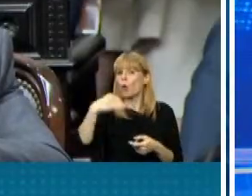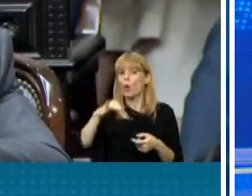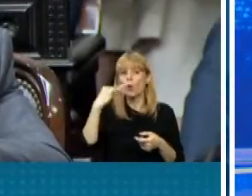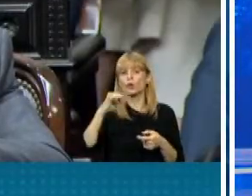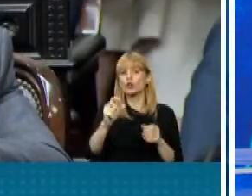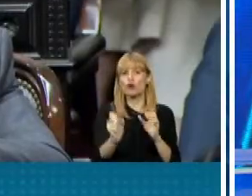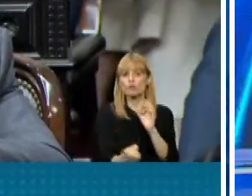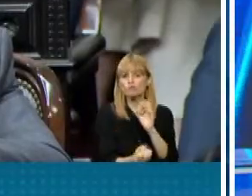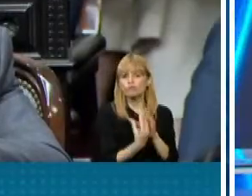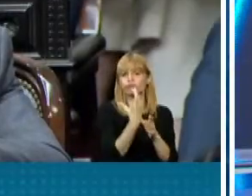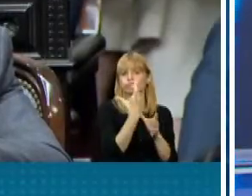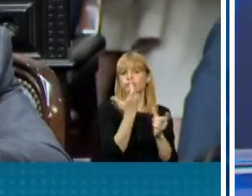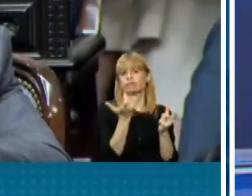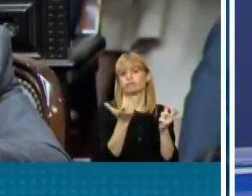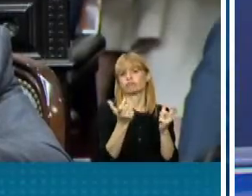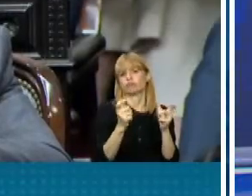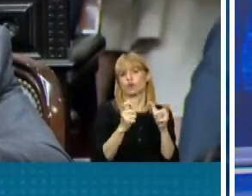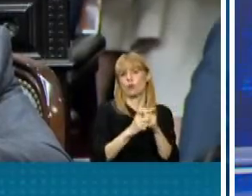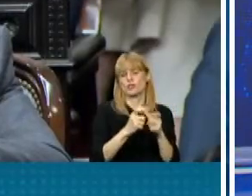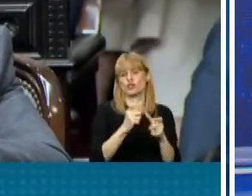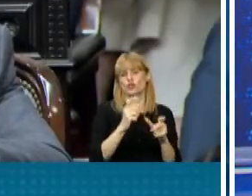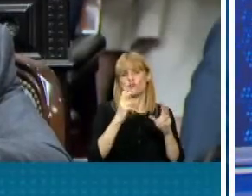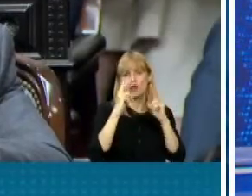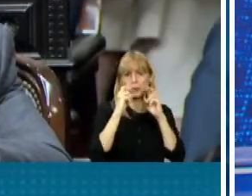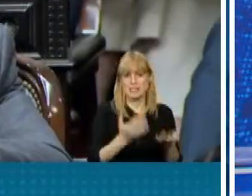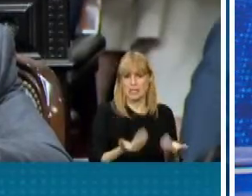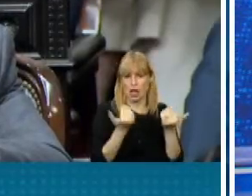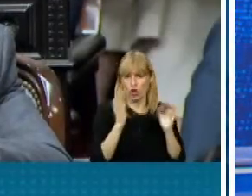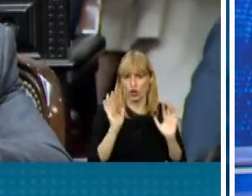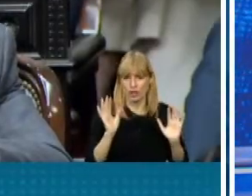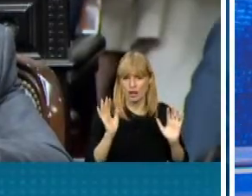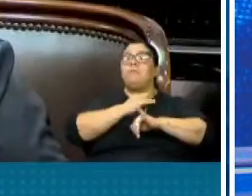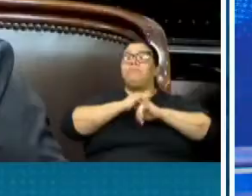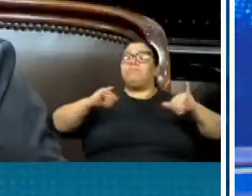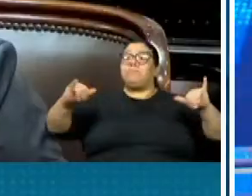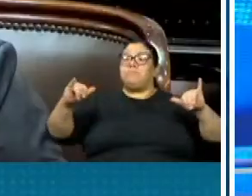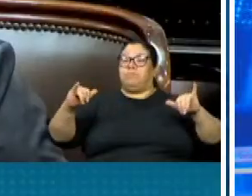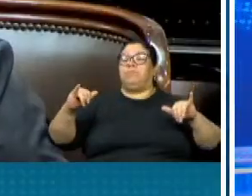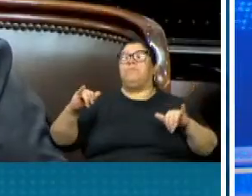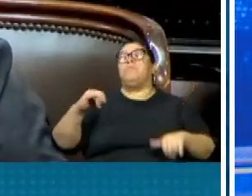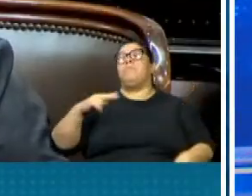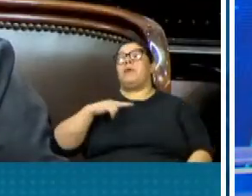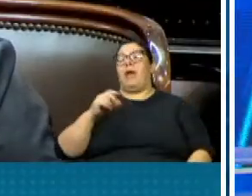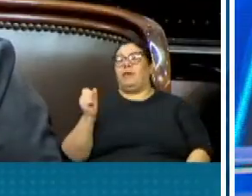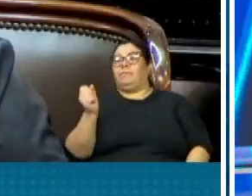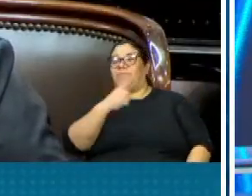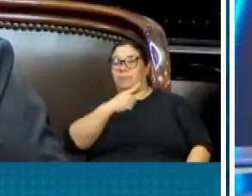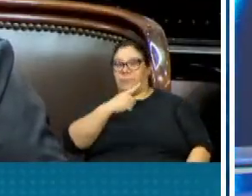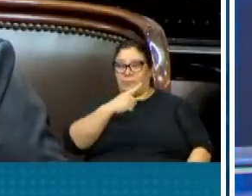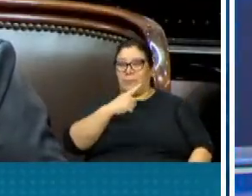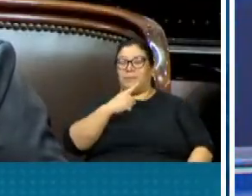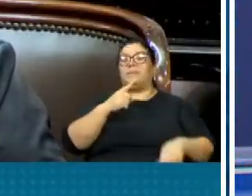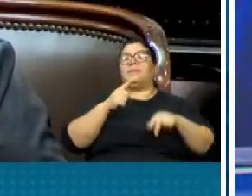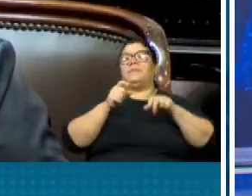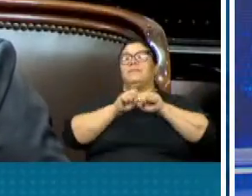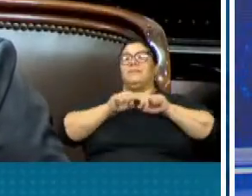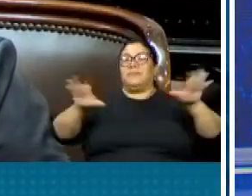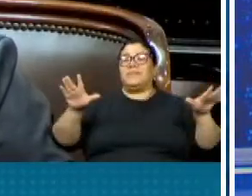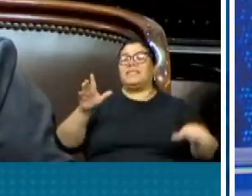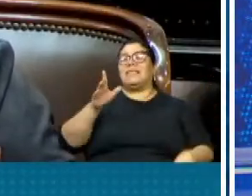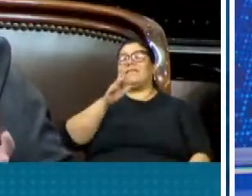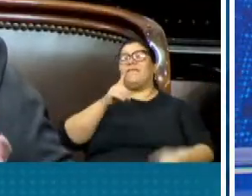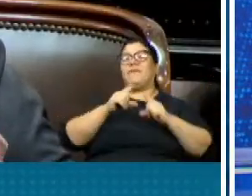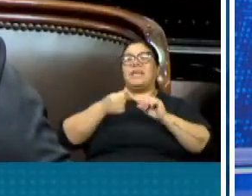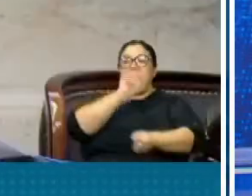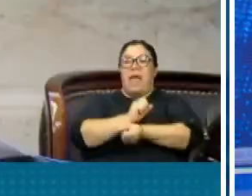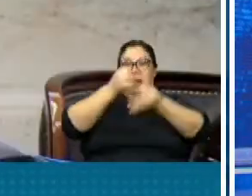que reactiva el mercado interno. Pero pasa con todos. Claro, entonces con estos ingresos, claro, viste, vos tenés el 70% de los jubilados